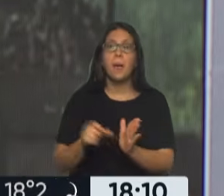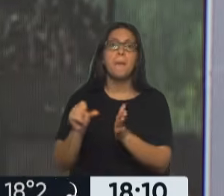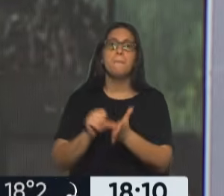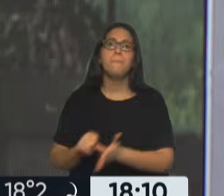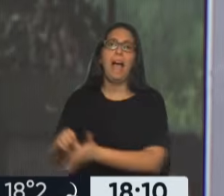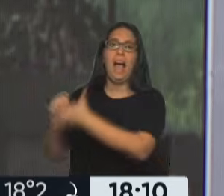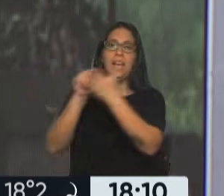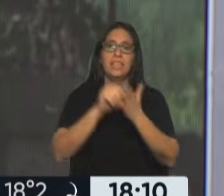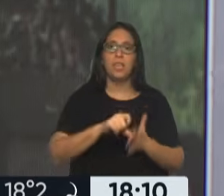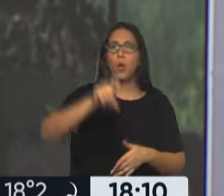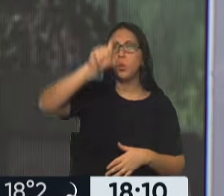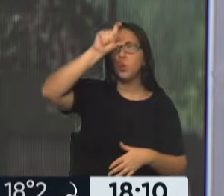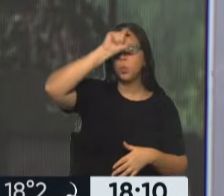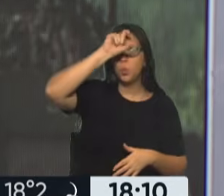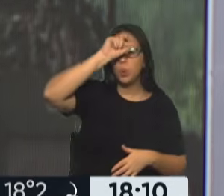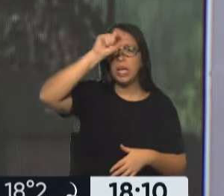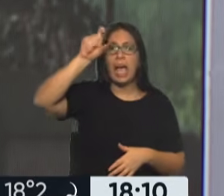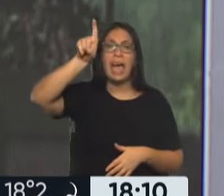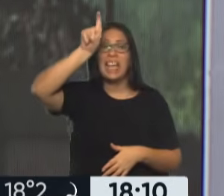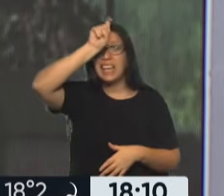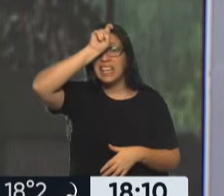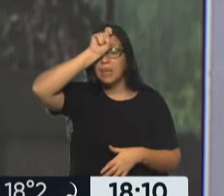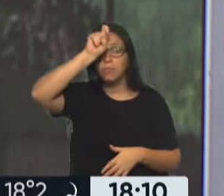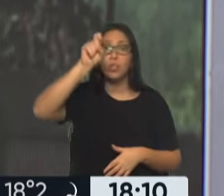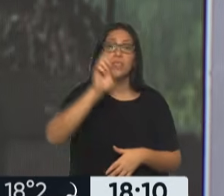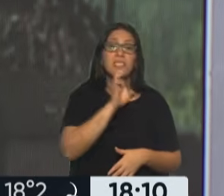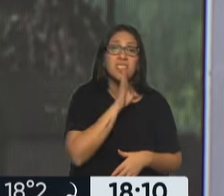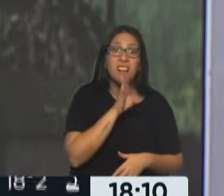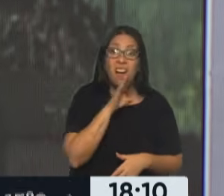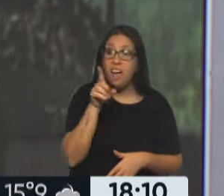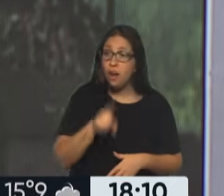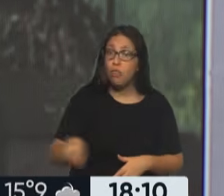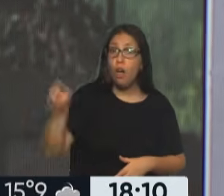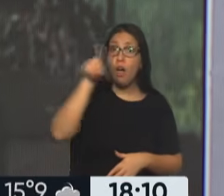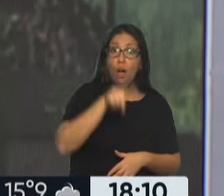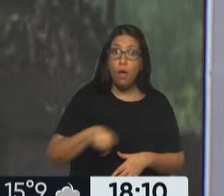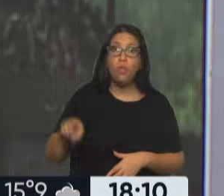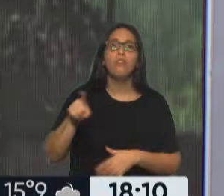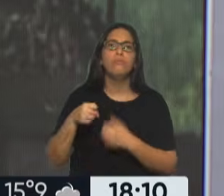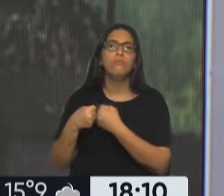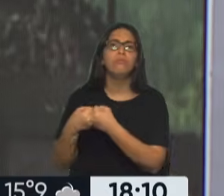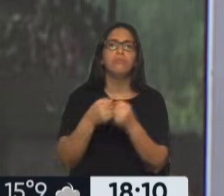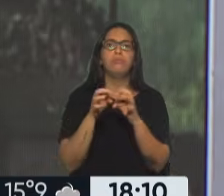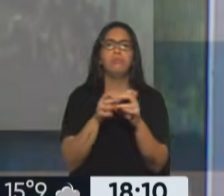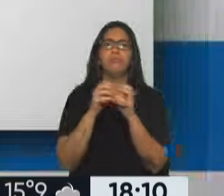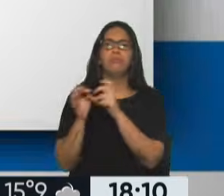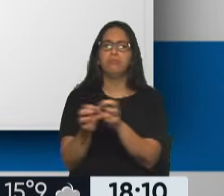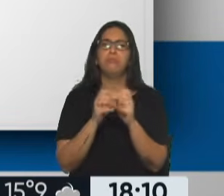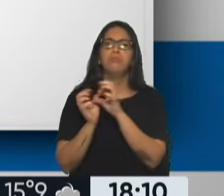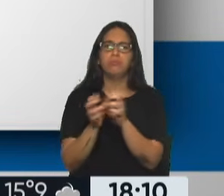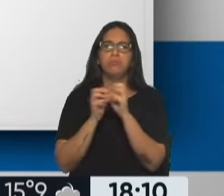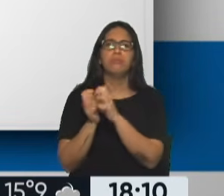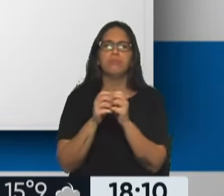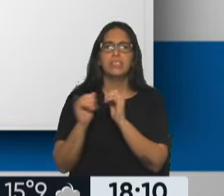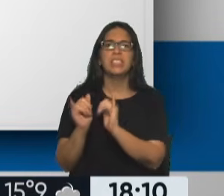Golfo, Turquía, Egipto, sí, Israel, habían acordado estaban en negociaciones muy rápidas y que por eso había